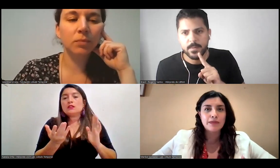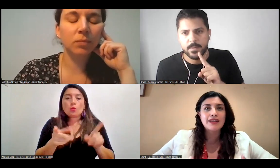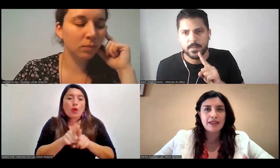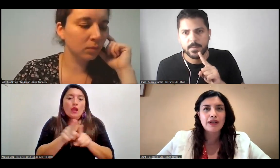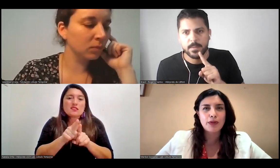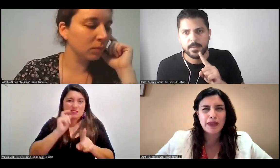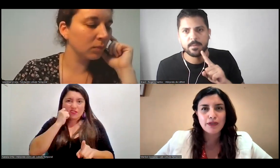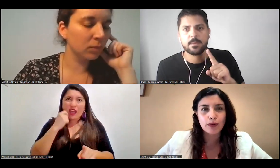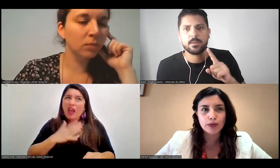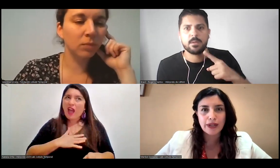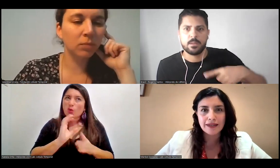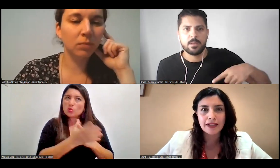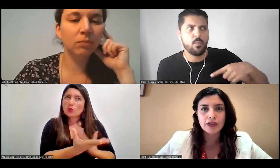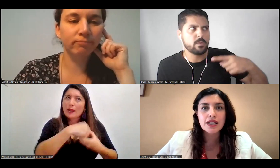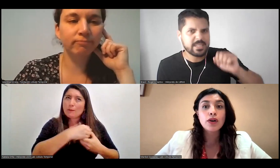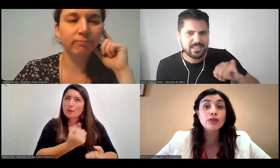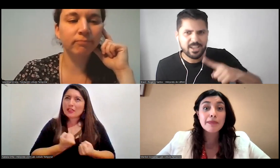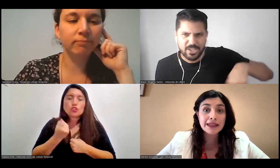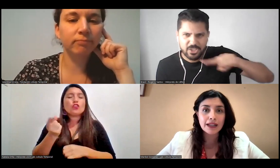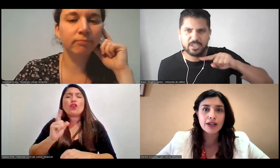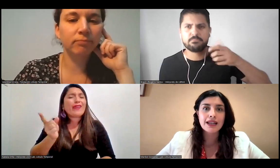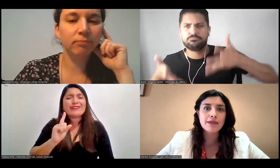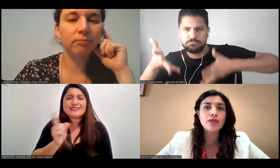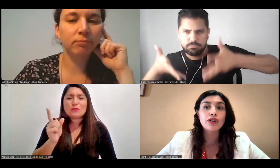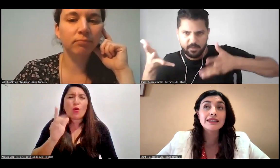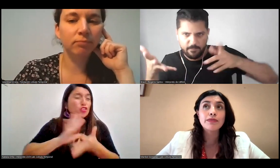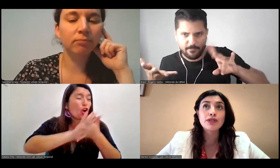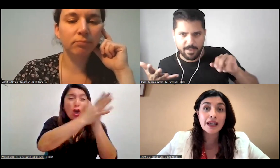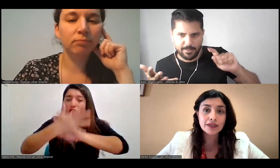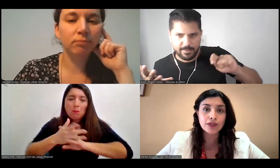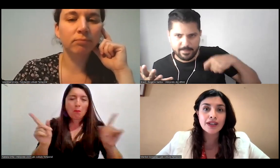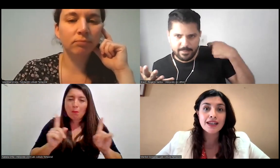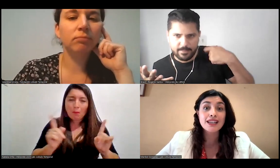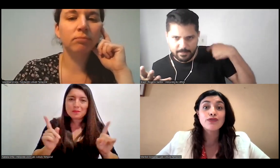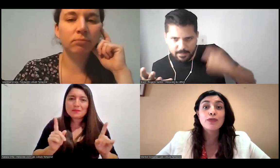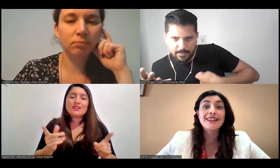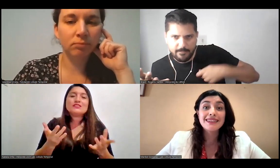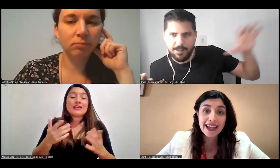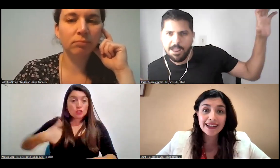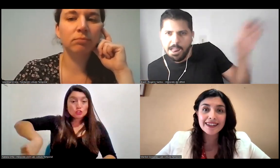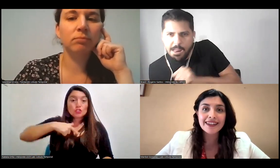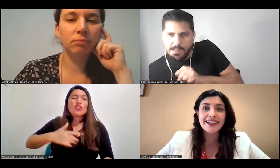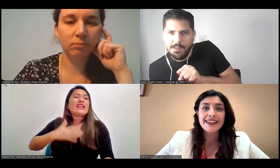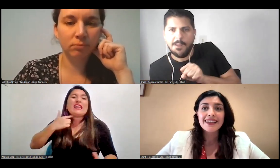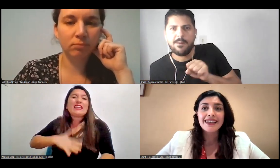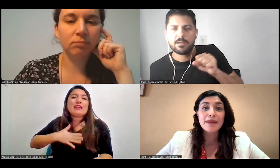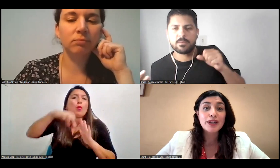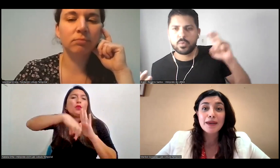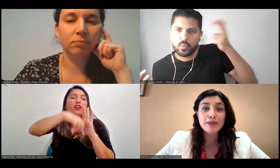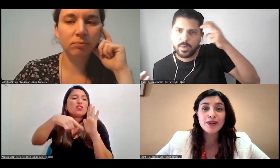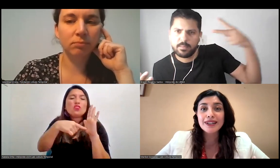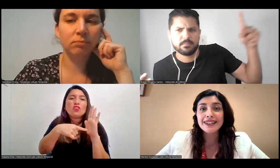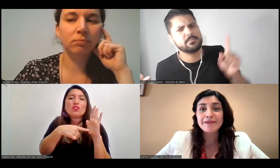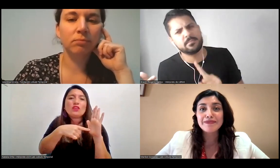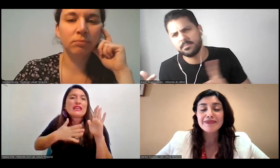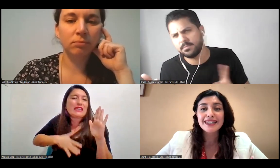necesariamente estamos haciendo una apropiación cultural, ¿cierto? Justamente lo que queremos con este proyecto es fomentar que, por